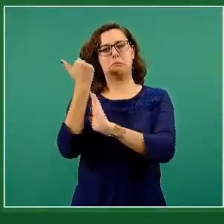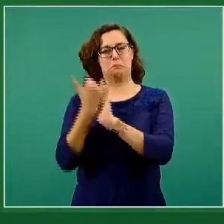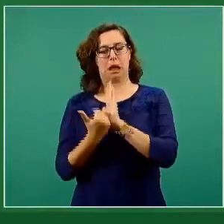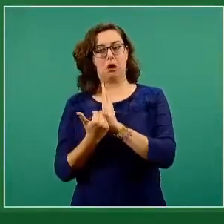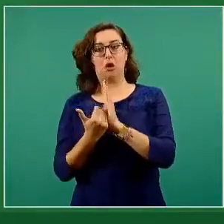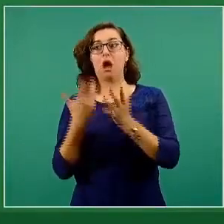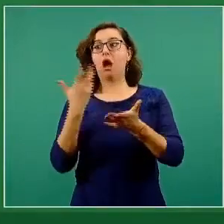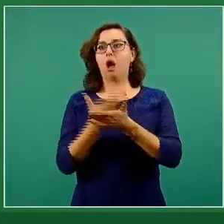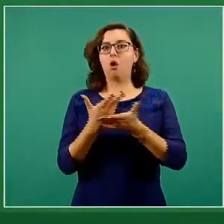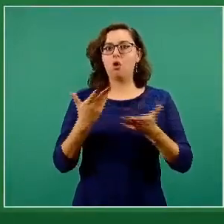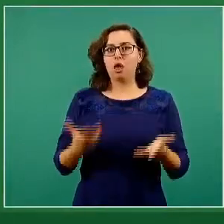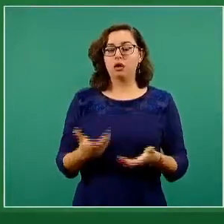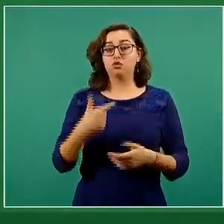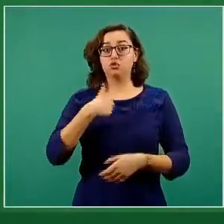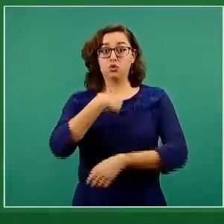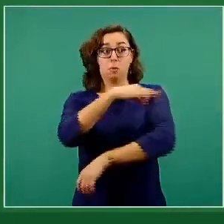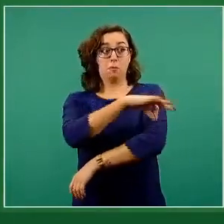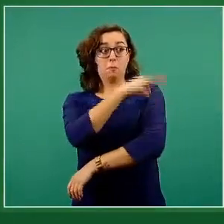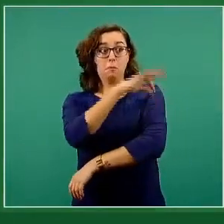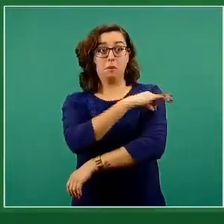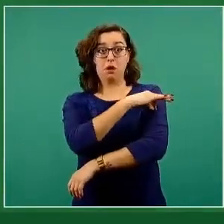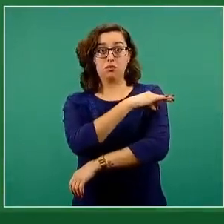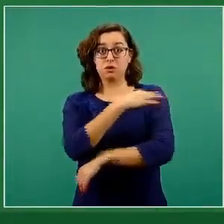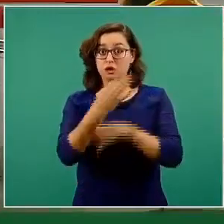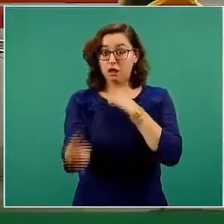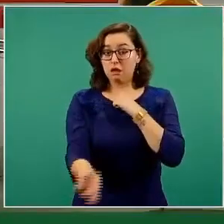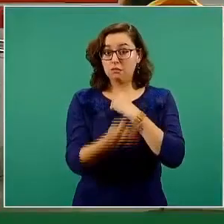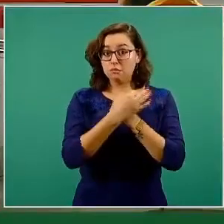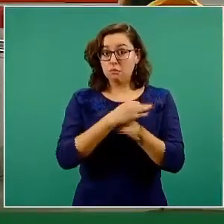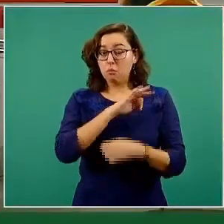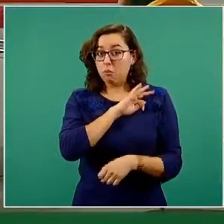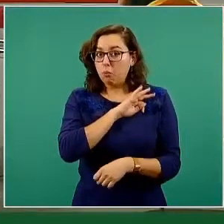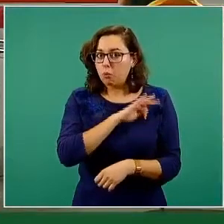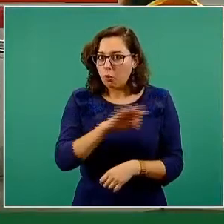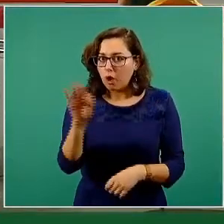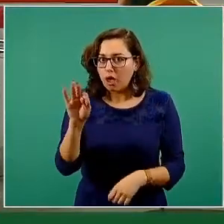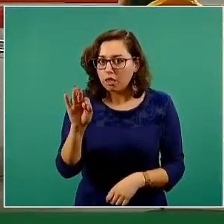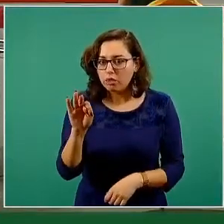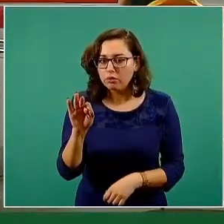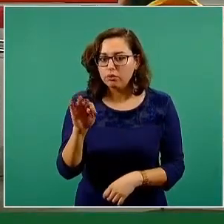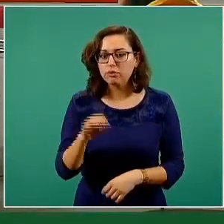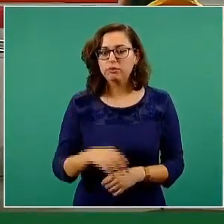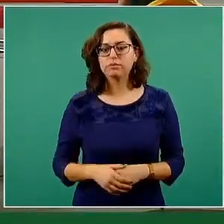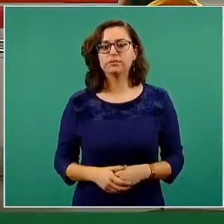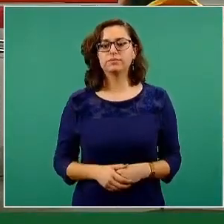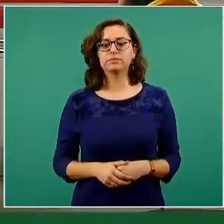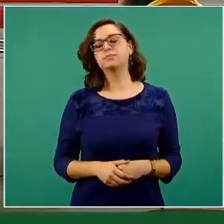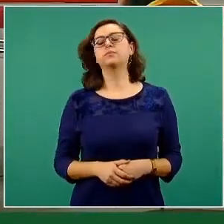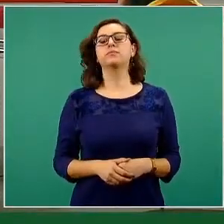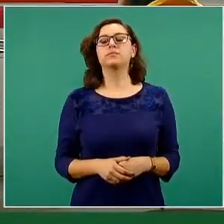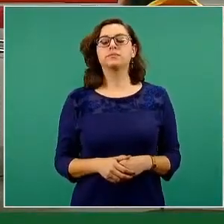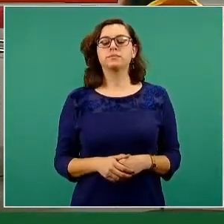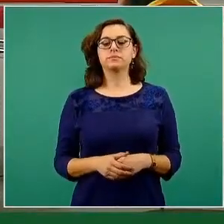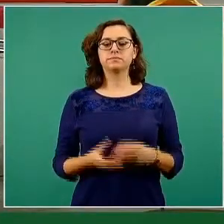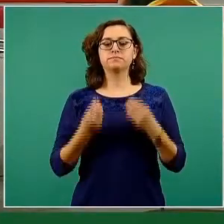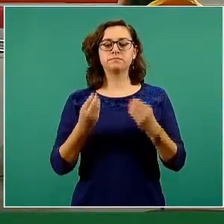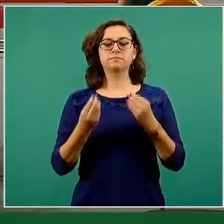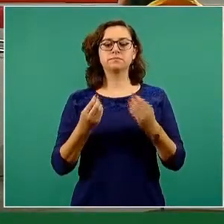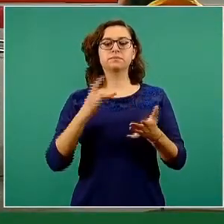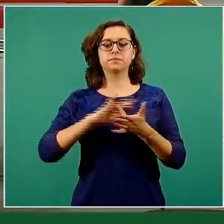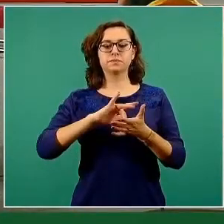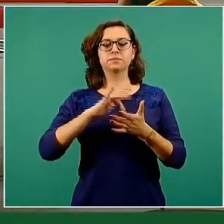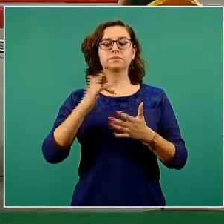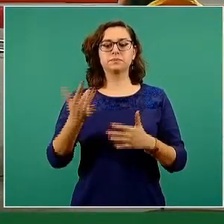COVID? Muchas gracias por la respuesta y saludos. Muchas gracias, Francesco. Aquí